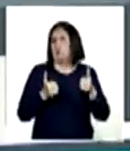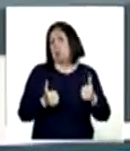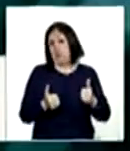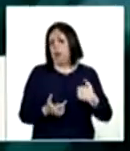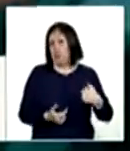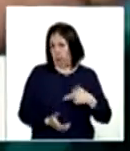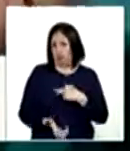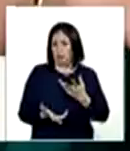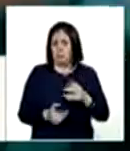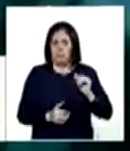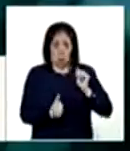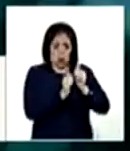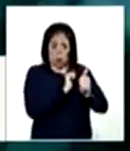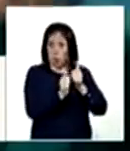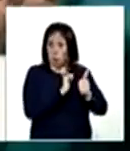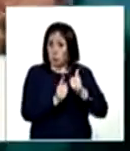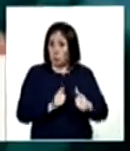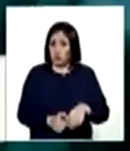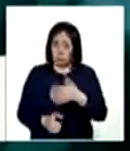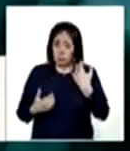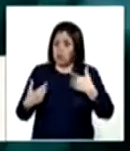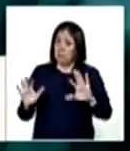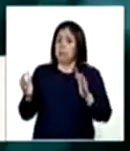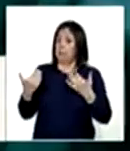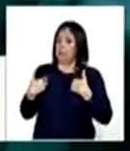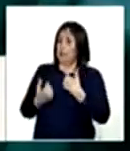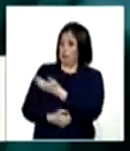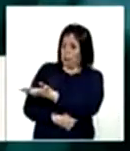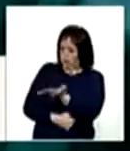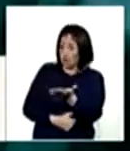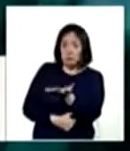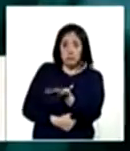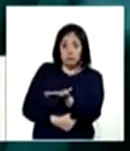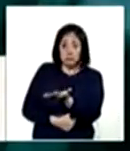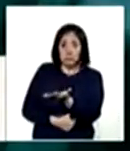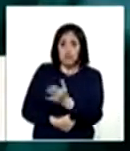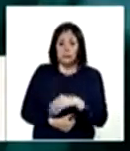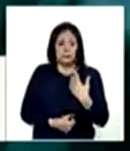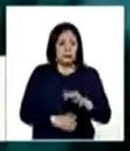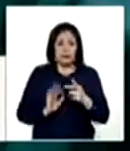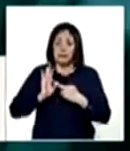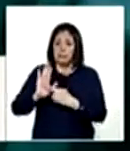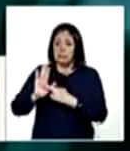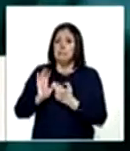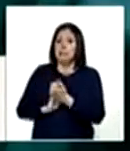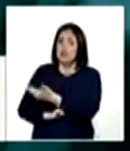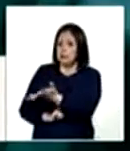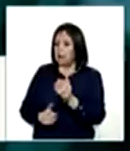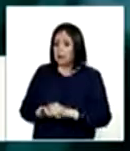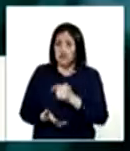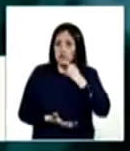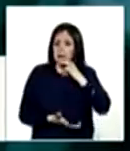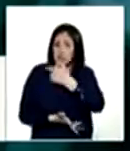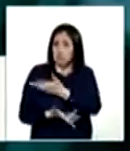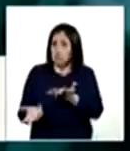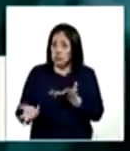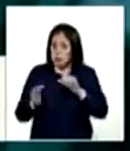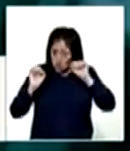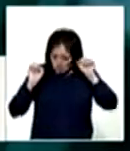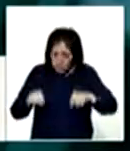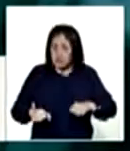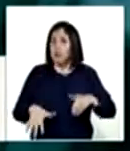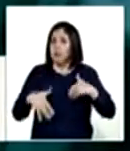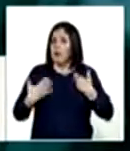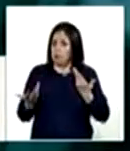que ver. En este concurso, por ejemplo, tenemos ya a estas embajadoras de las mujeres que van a